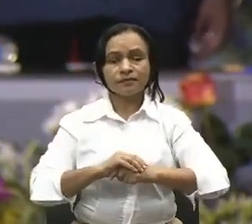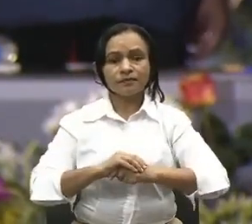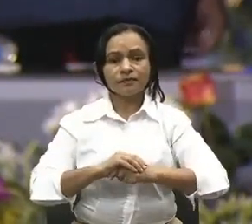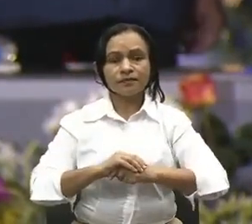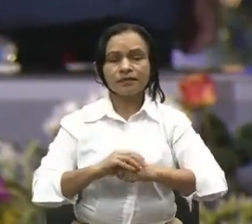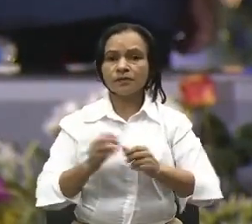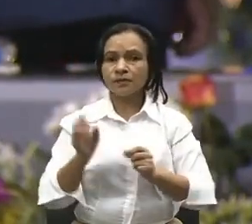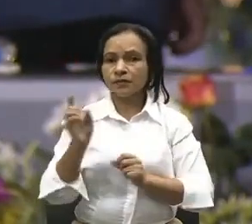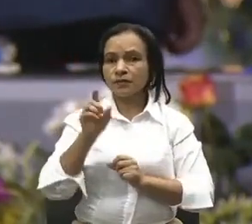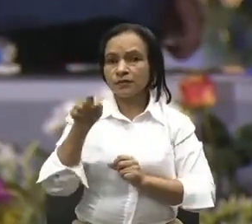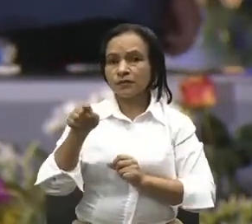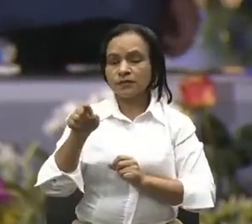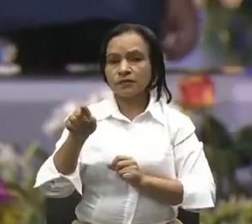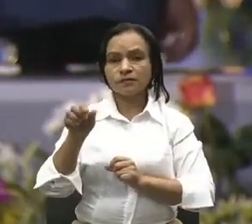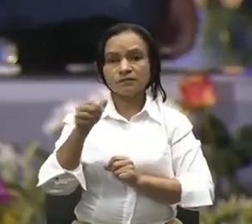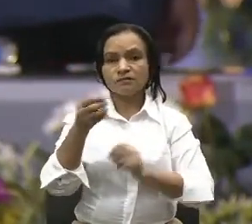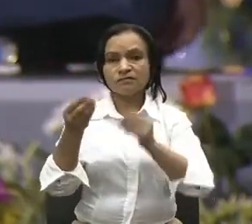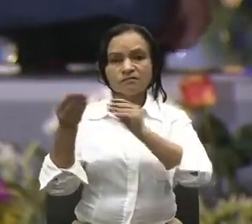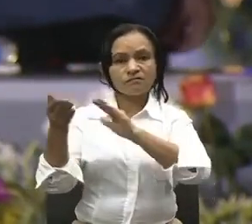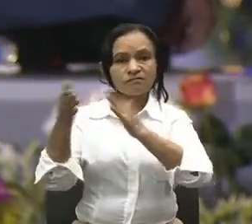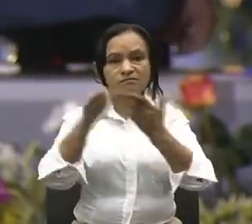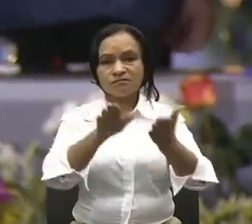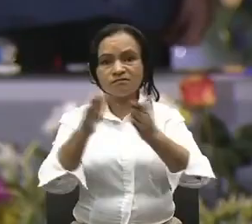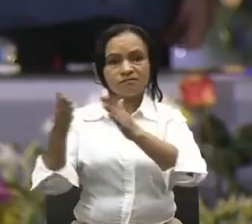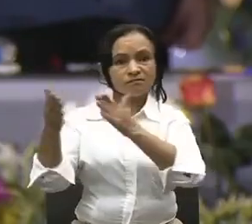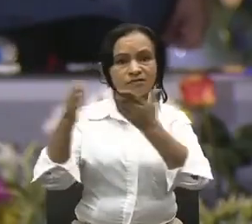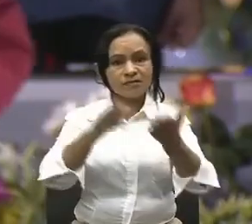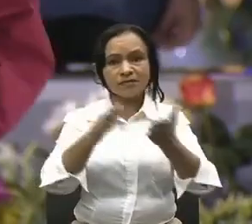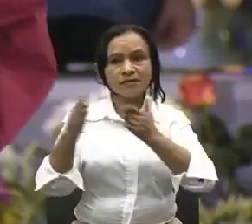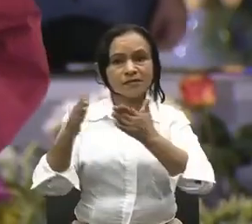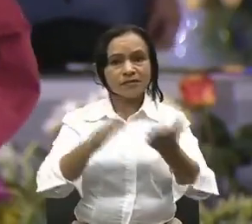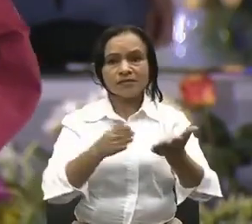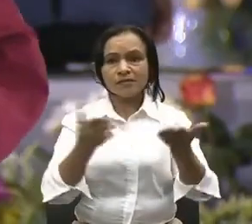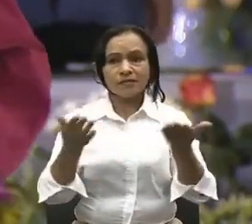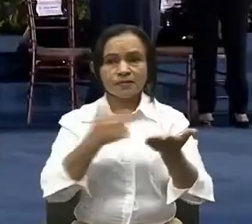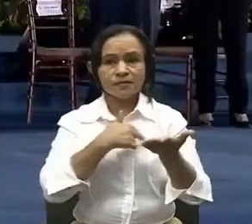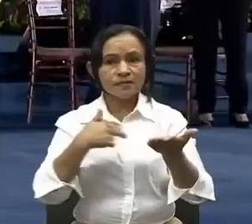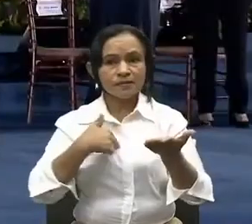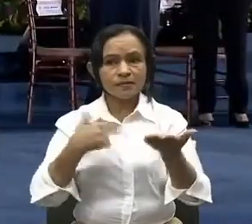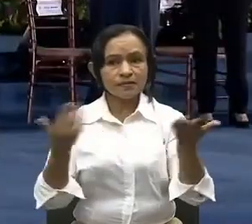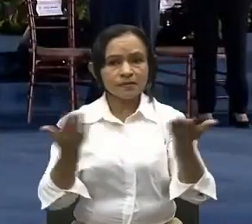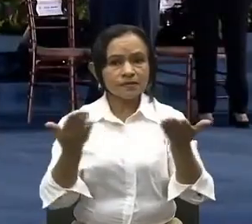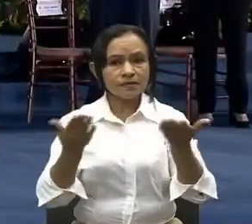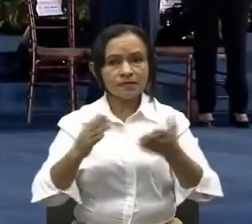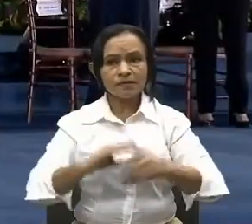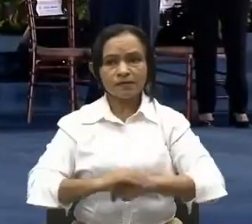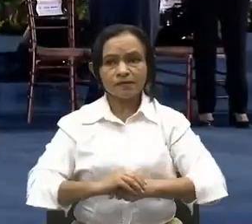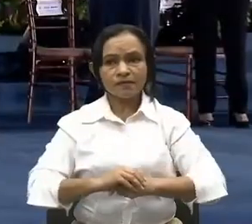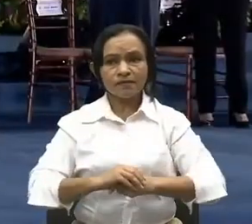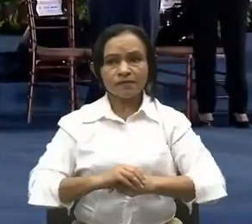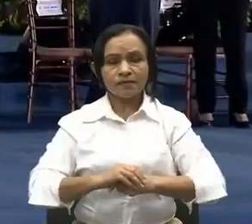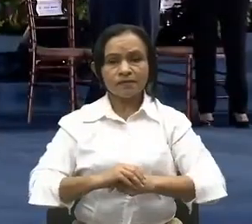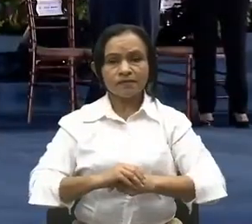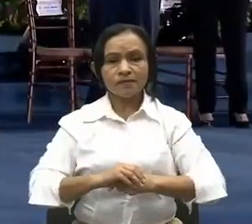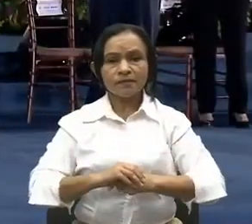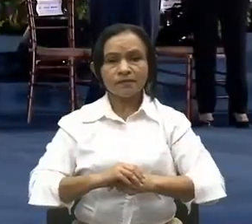donde no hubieron 6 muertos, sino que ahí hubieron, bueno,